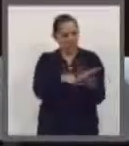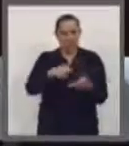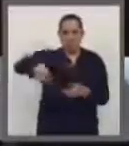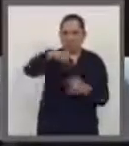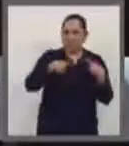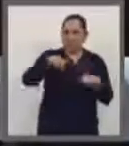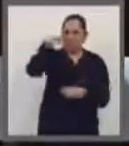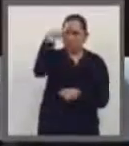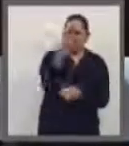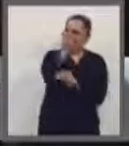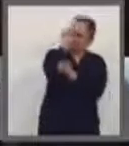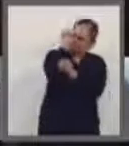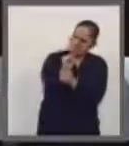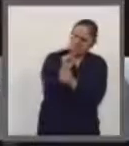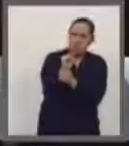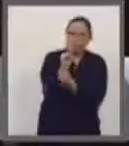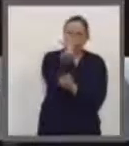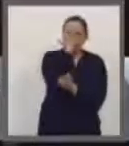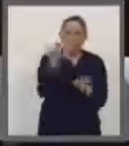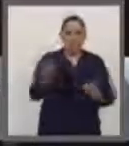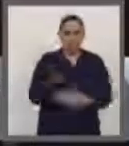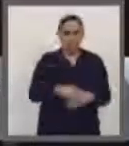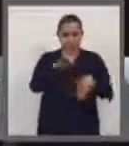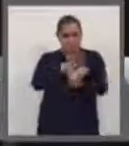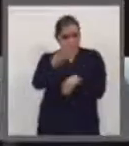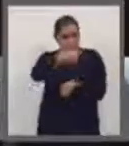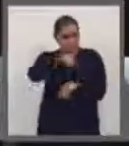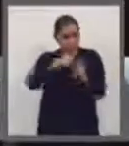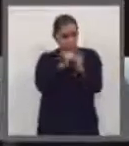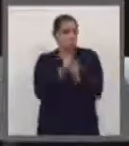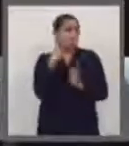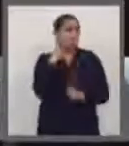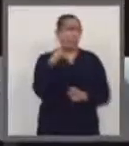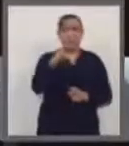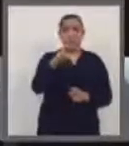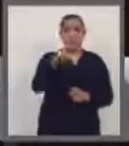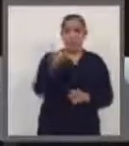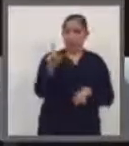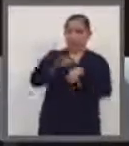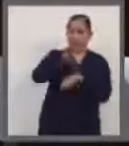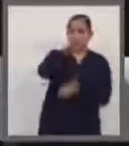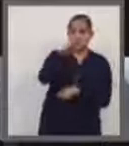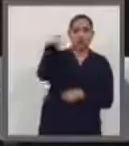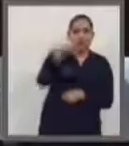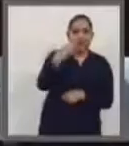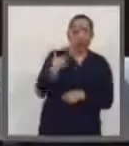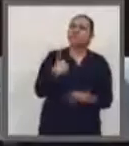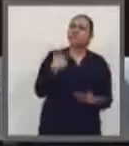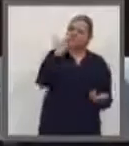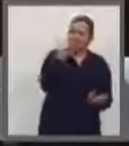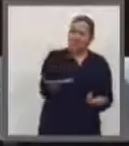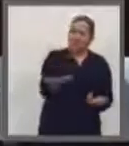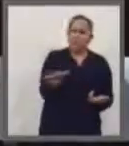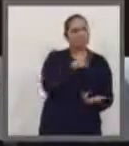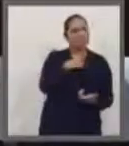morena 18 de marzo desde esta tribuna reclama con contundencia que se